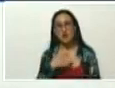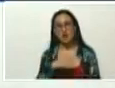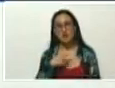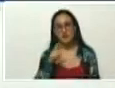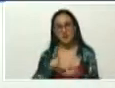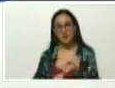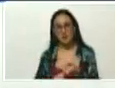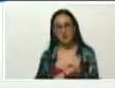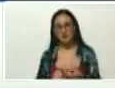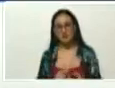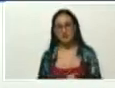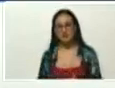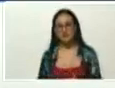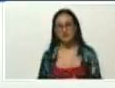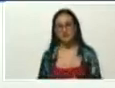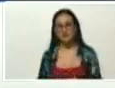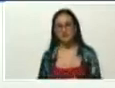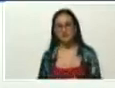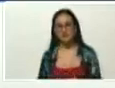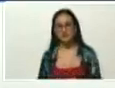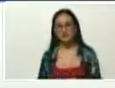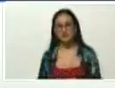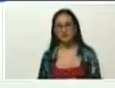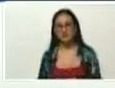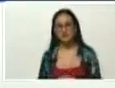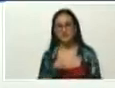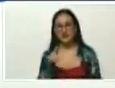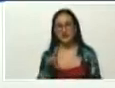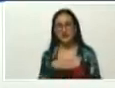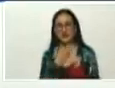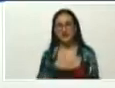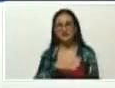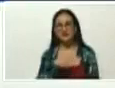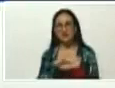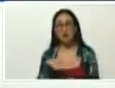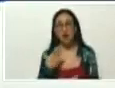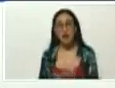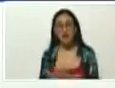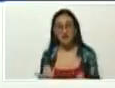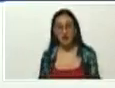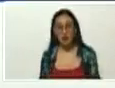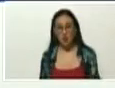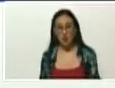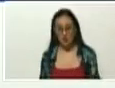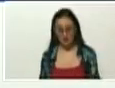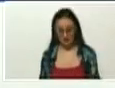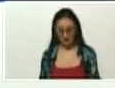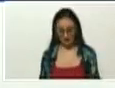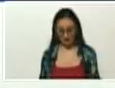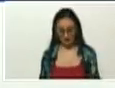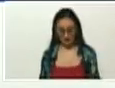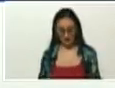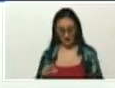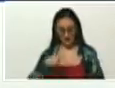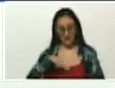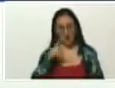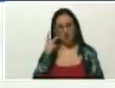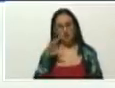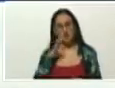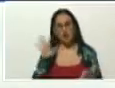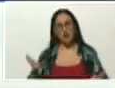Cilia, Cilita. Y esa canción, hasta el día de hoy, para nosotros es un